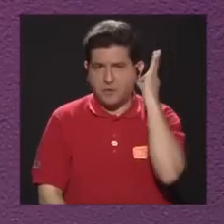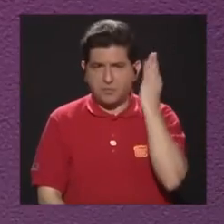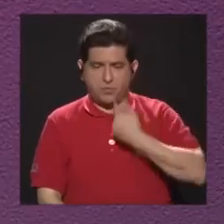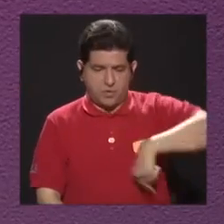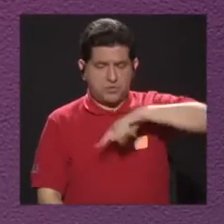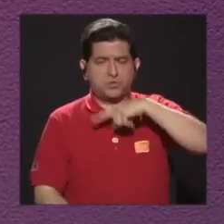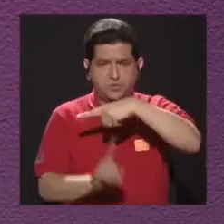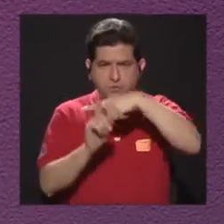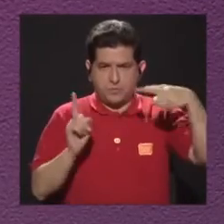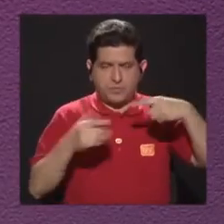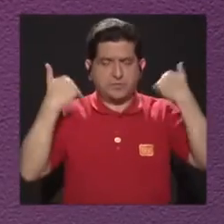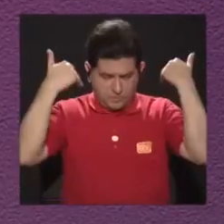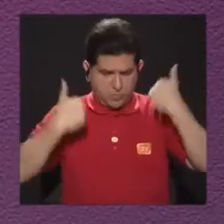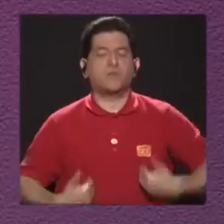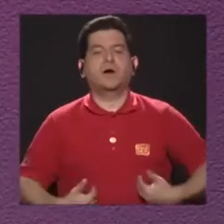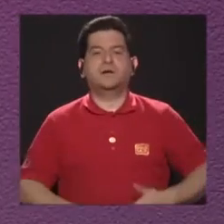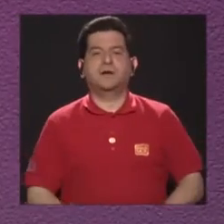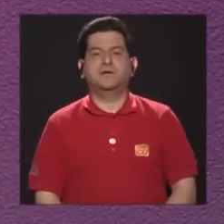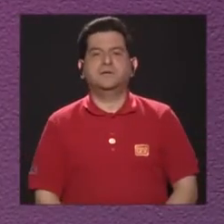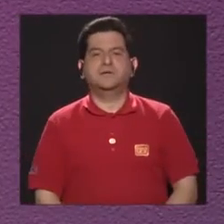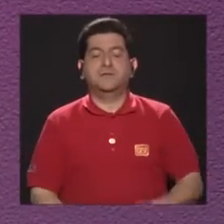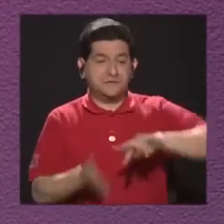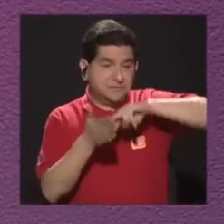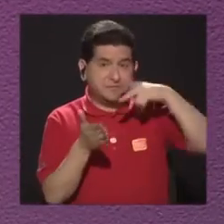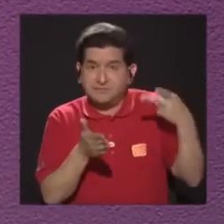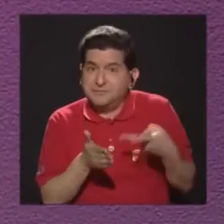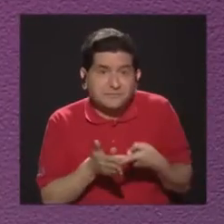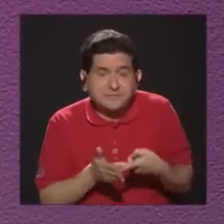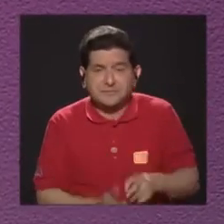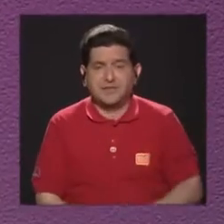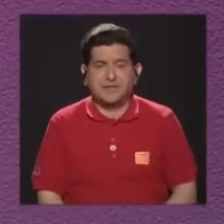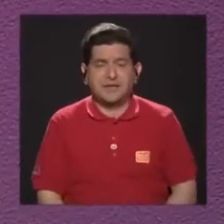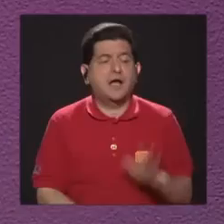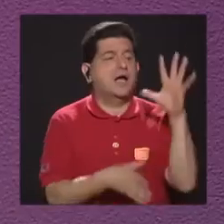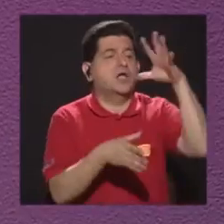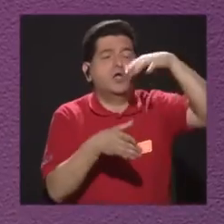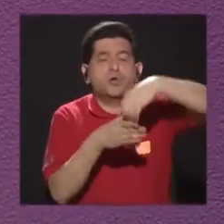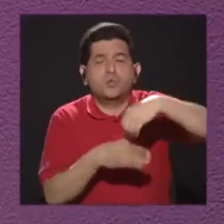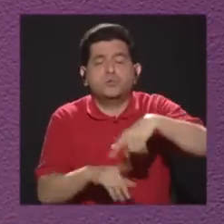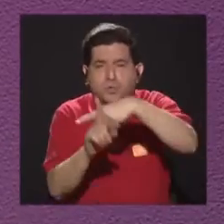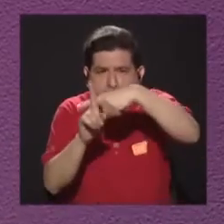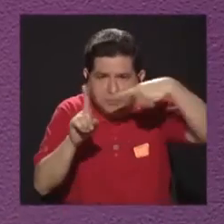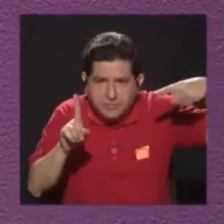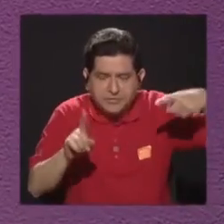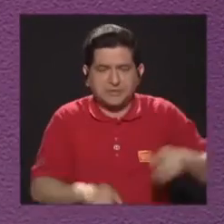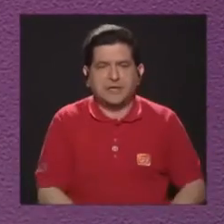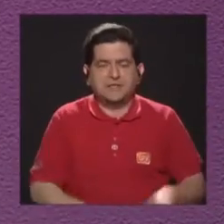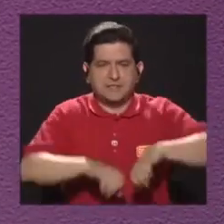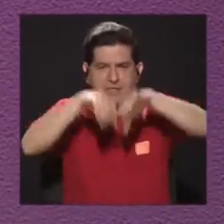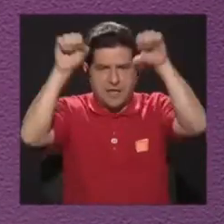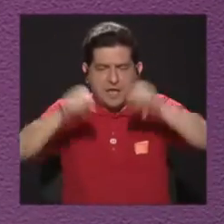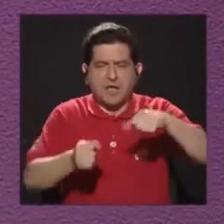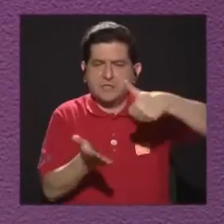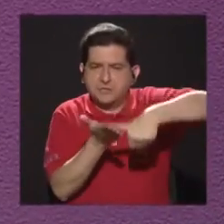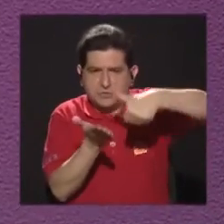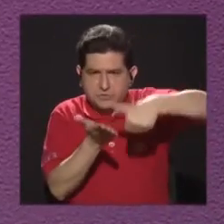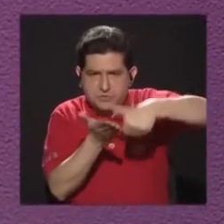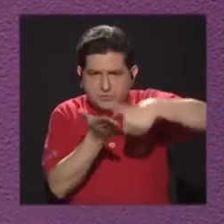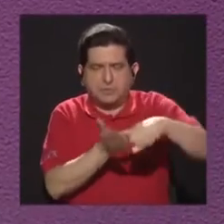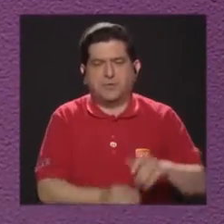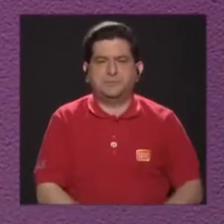la mitad de la humanidad. Entonces tiene que ver con la inclusión de esa mitad en el sistema electoral, es